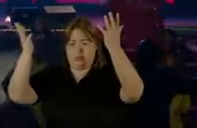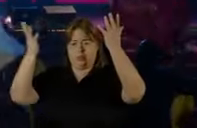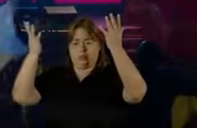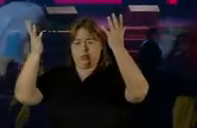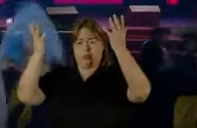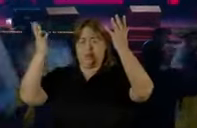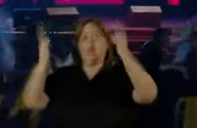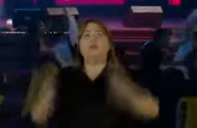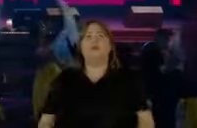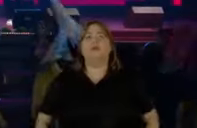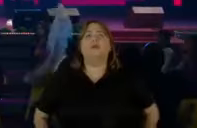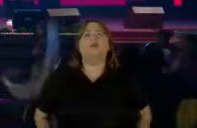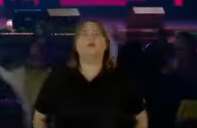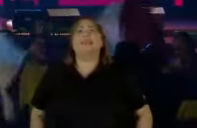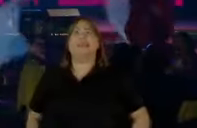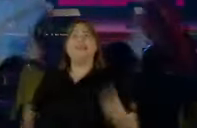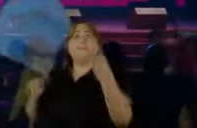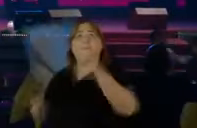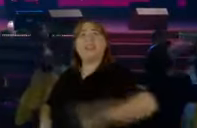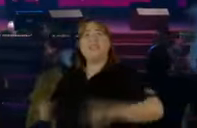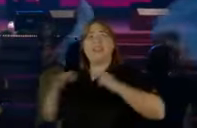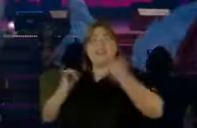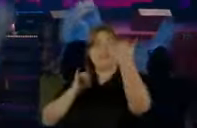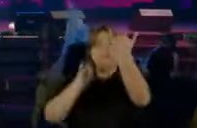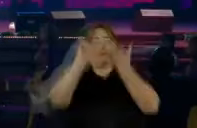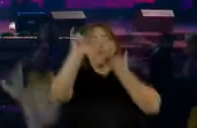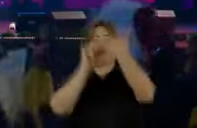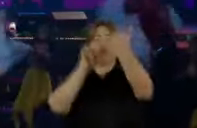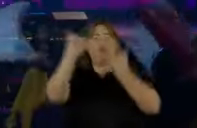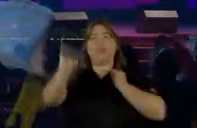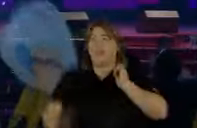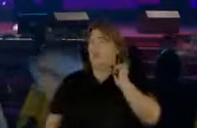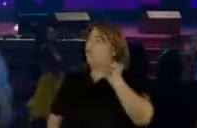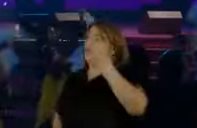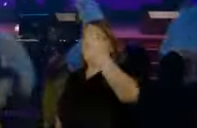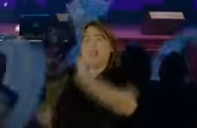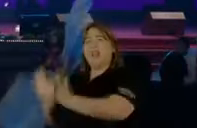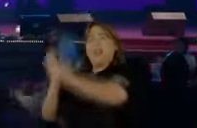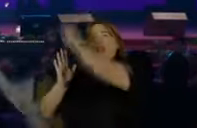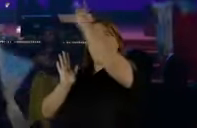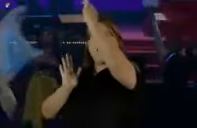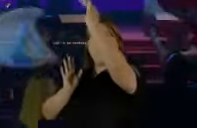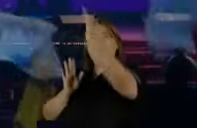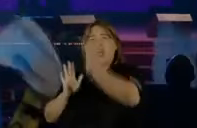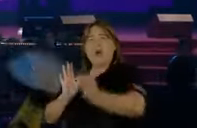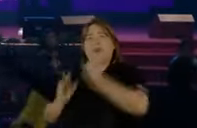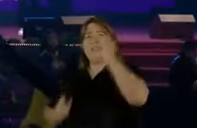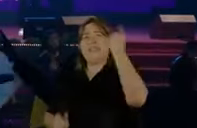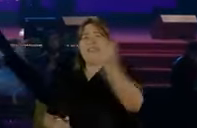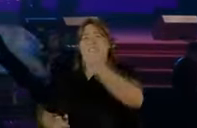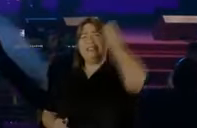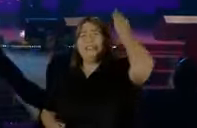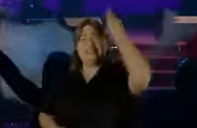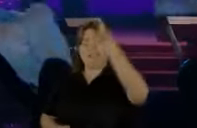Santo el que vive por la eternidad, tuya es la gloria y por siempre